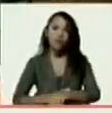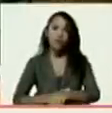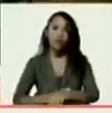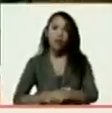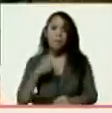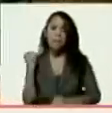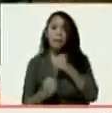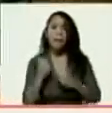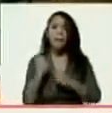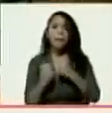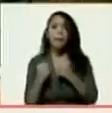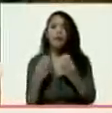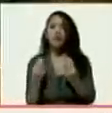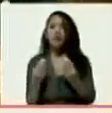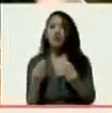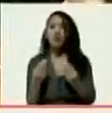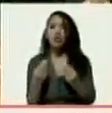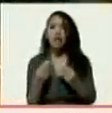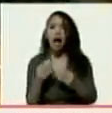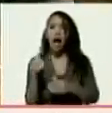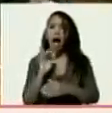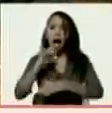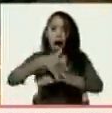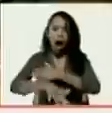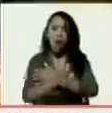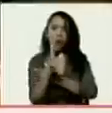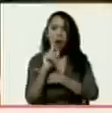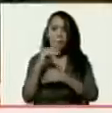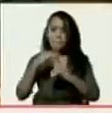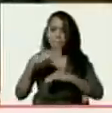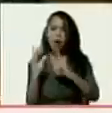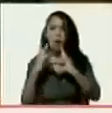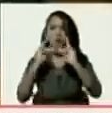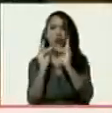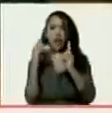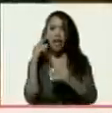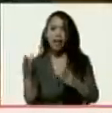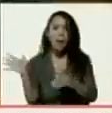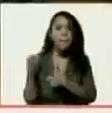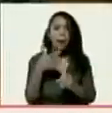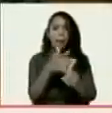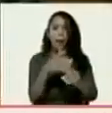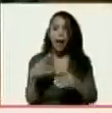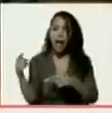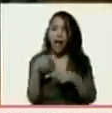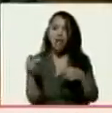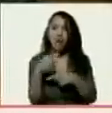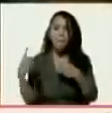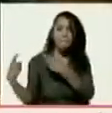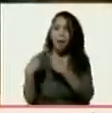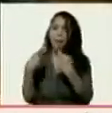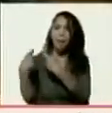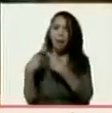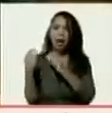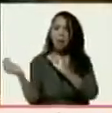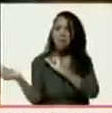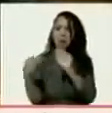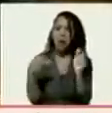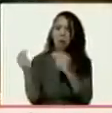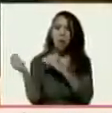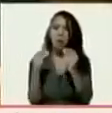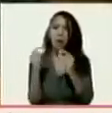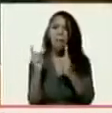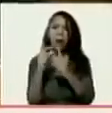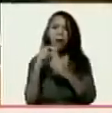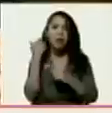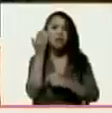mucha agua debajo de ese puente de los ataques entre ellos. Se han insultado,